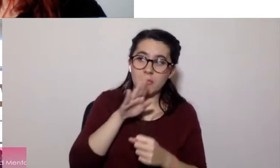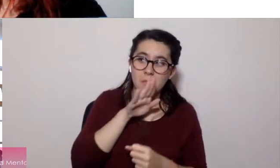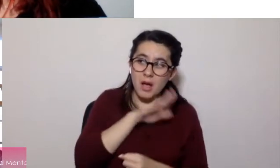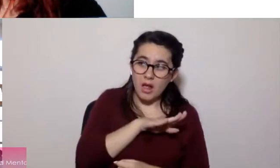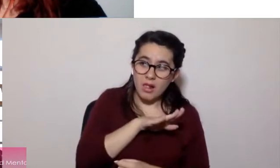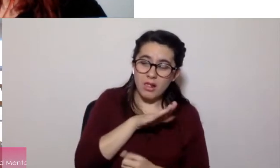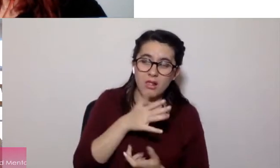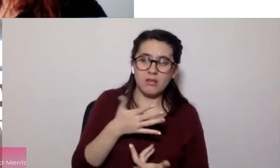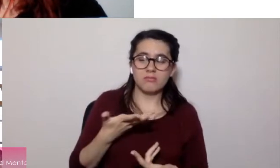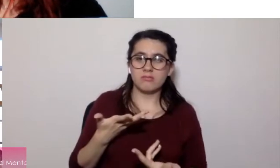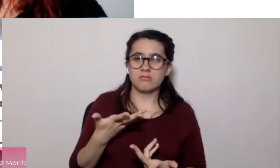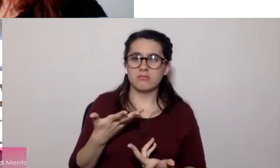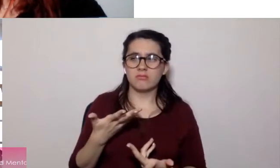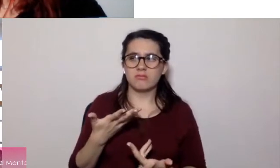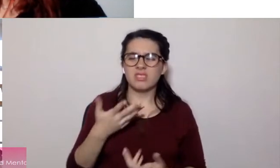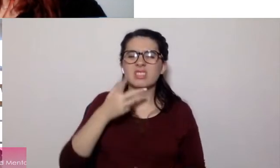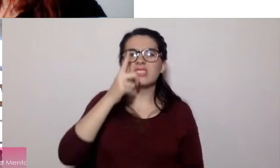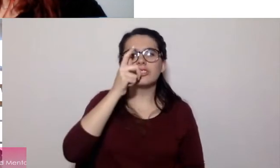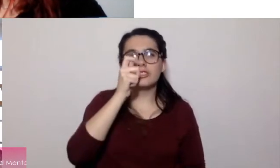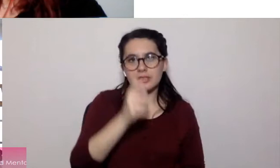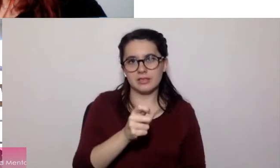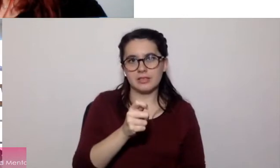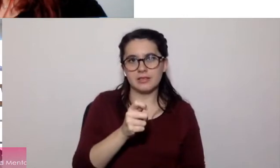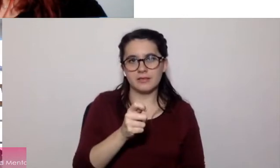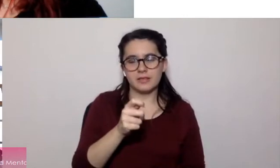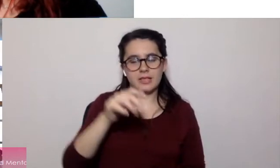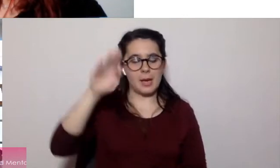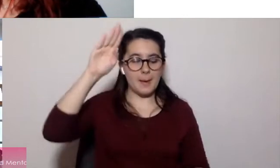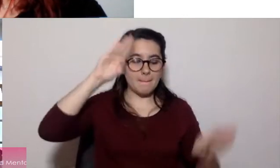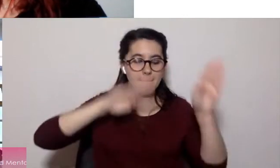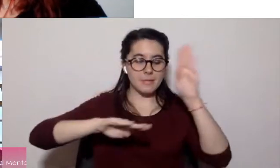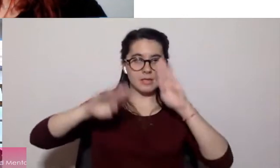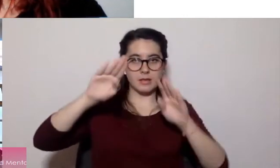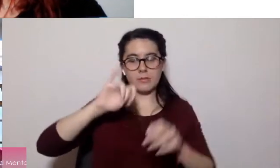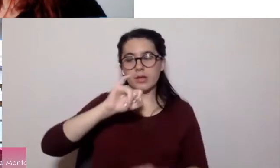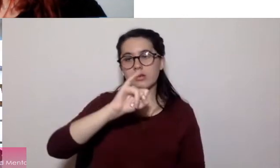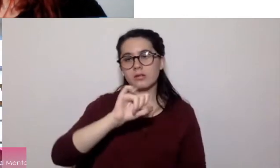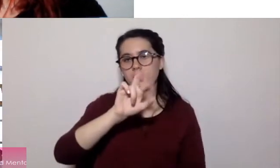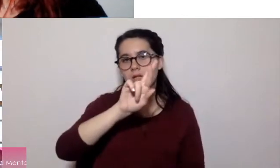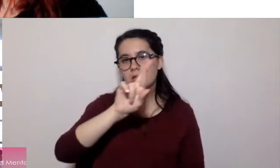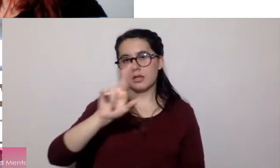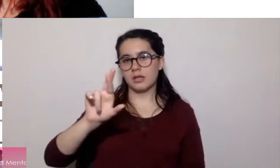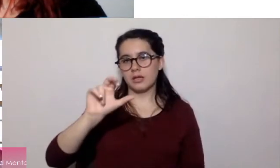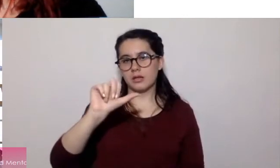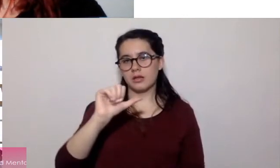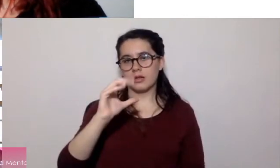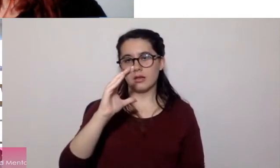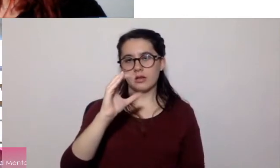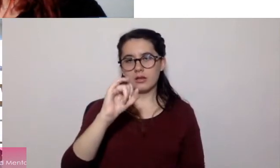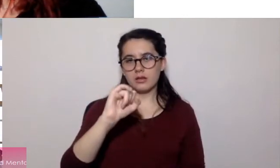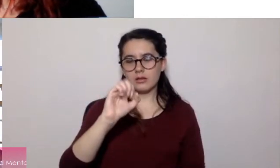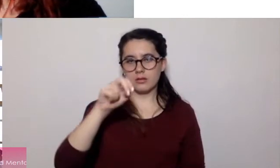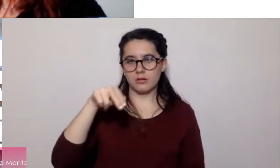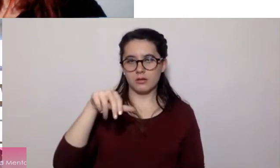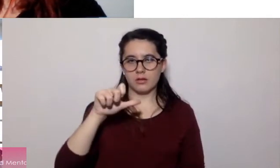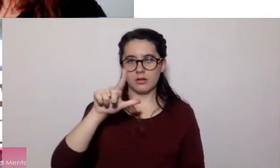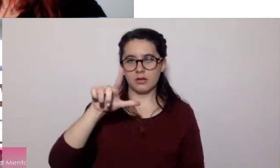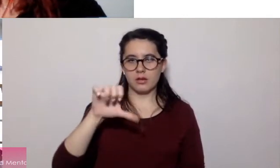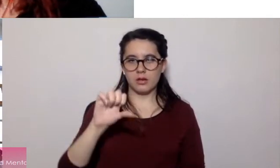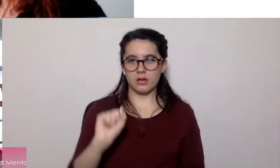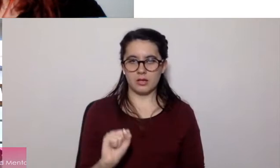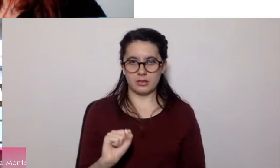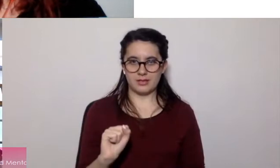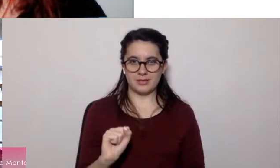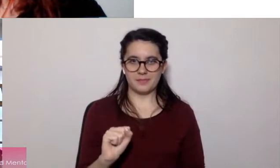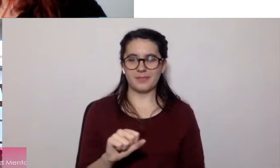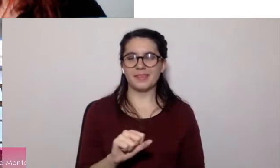pensar irracionalmente ahora sí sobre las situaciones. Claro. Y la otra que amo, que esa la